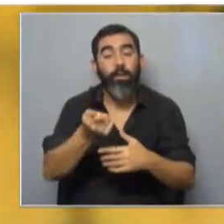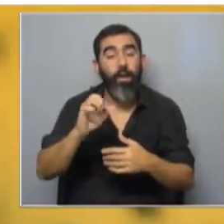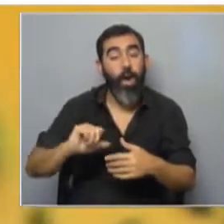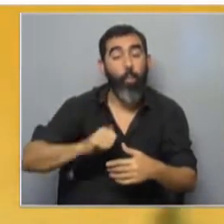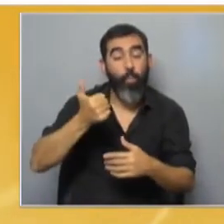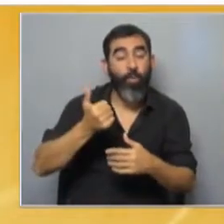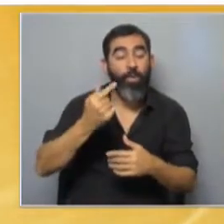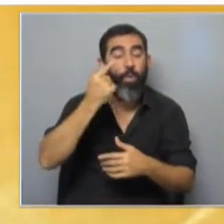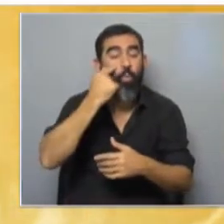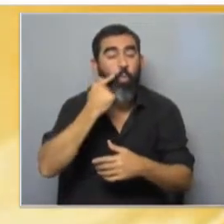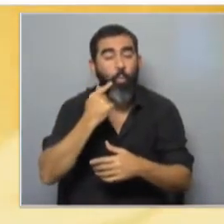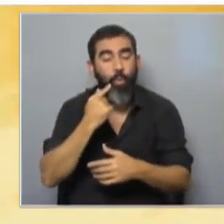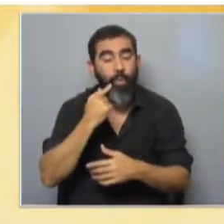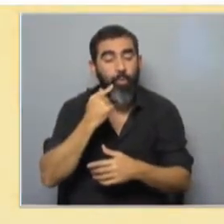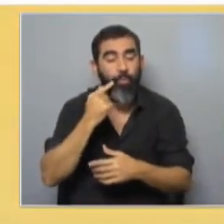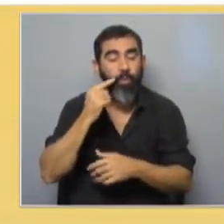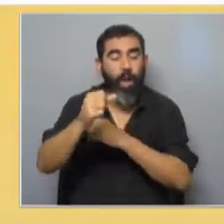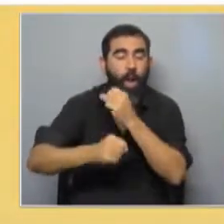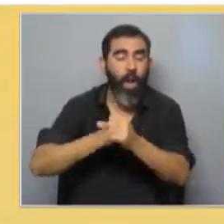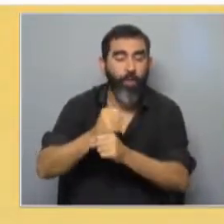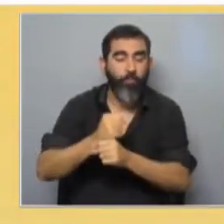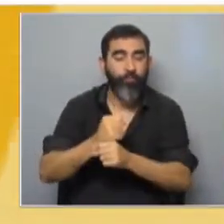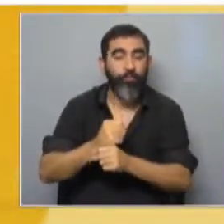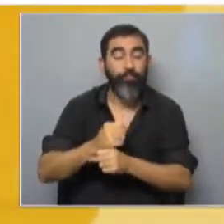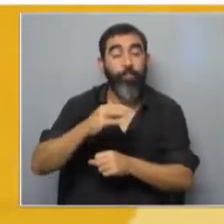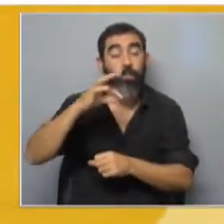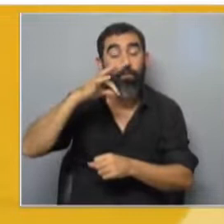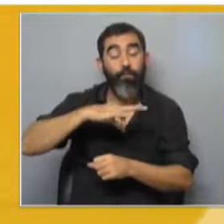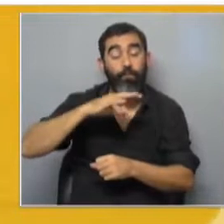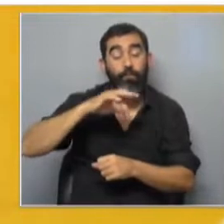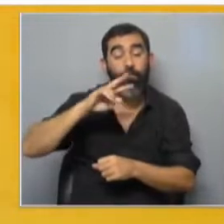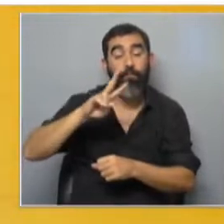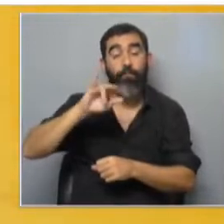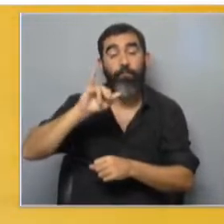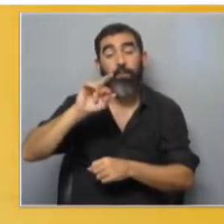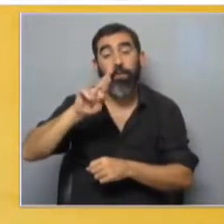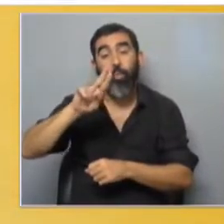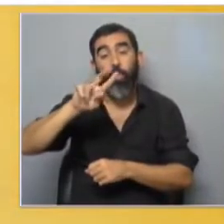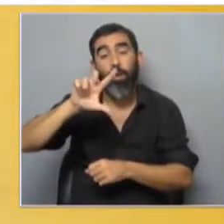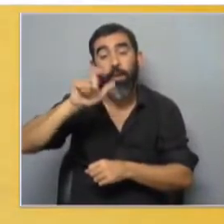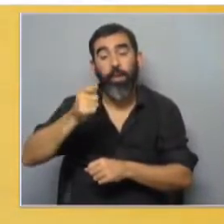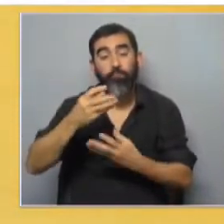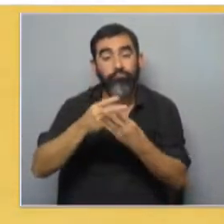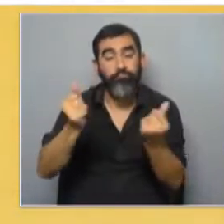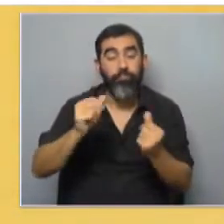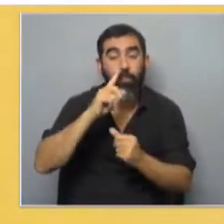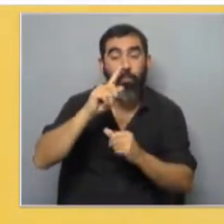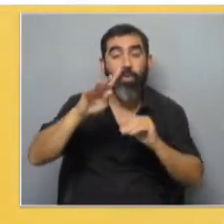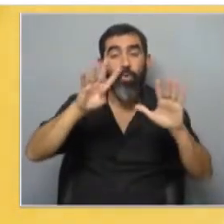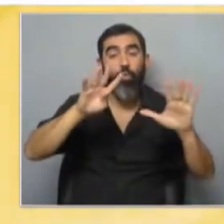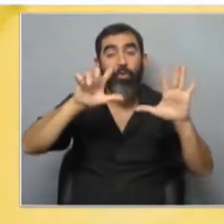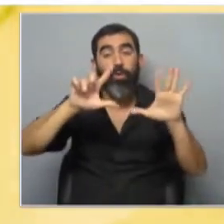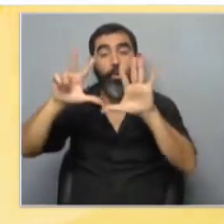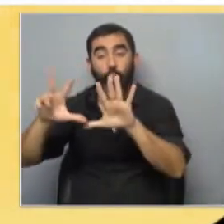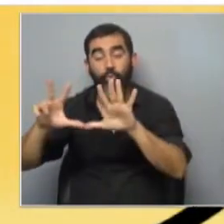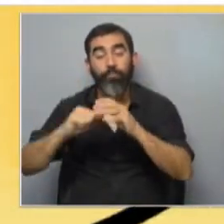de recordar unos numeritos, unos años. La viruela, como enfermedad humana, fue erradicada en 1978.